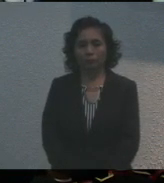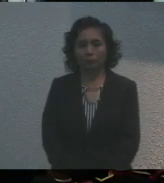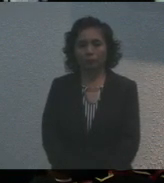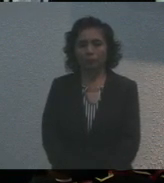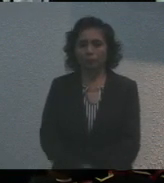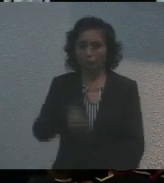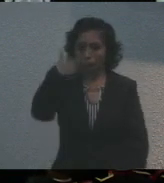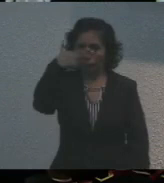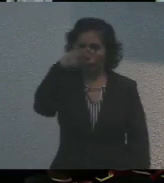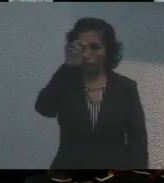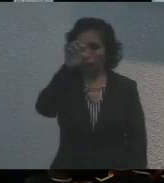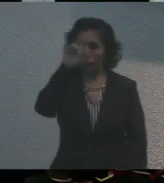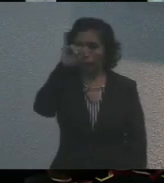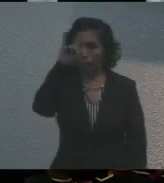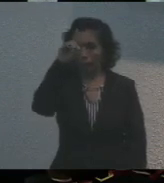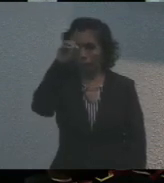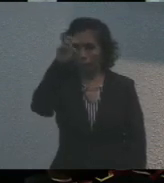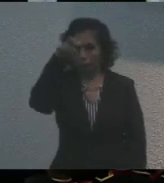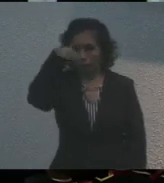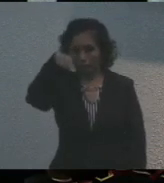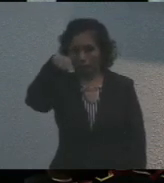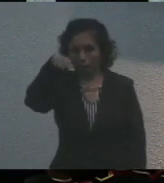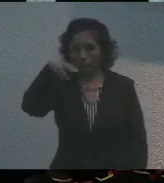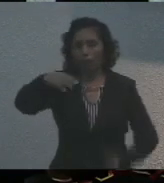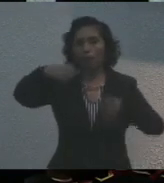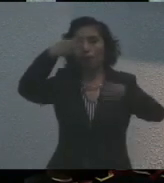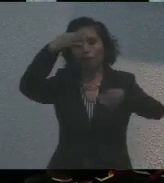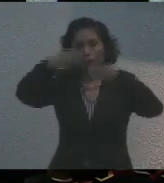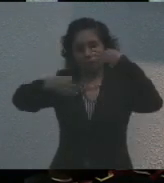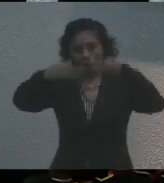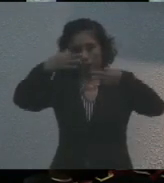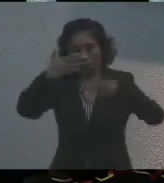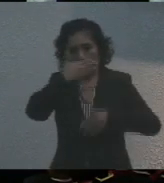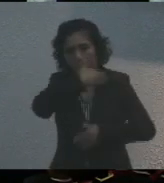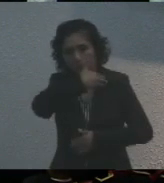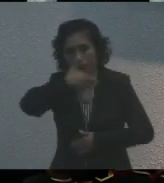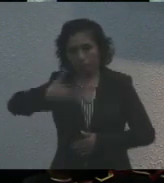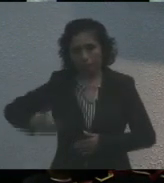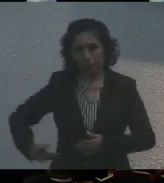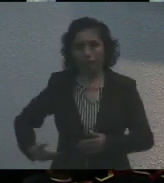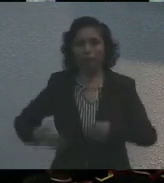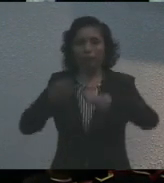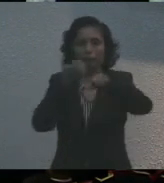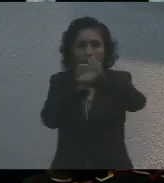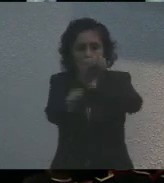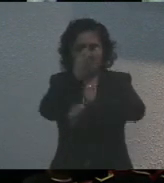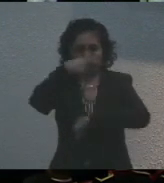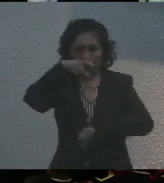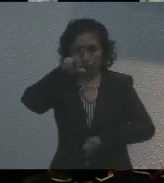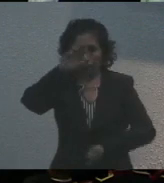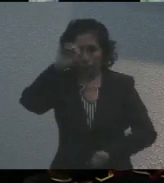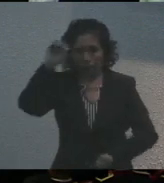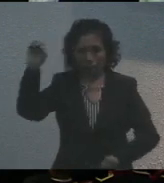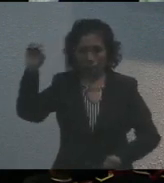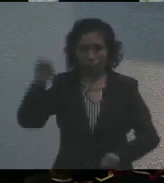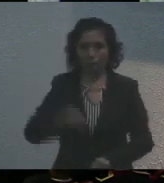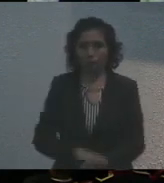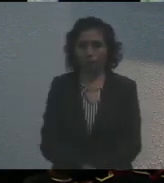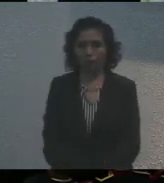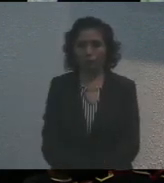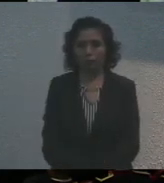Licenciado Heiden José Cebada Rivas, magistrado presidente del Tribunal Superior de Justicia del Estado de Quintana Roo.